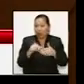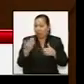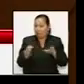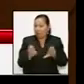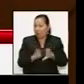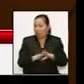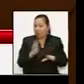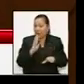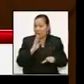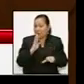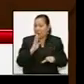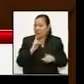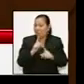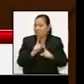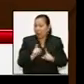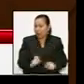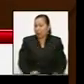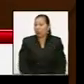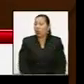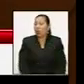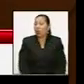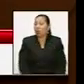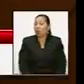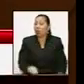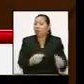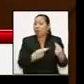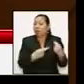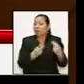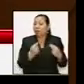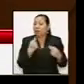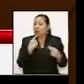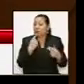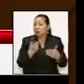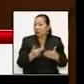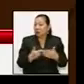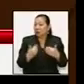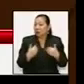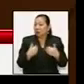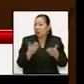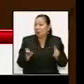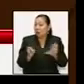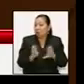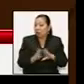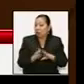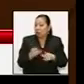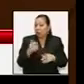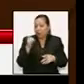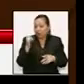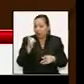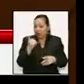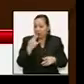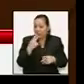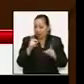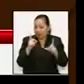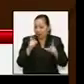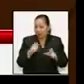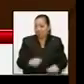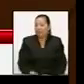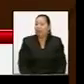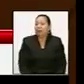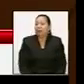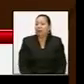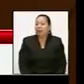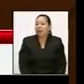nos ha mencionado. Yo le pregunté al principio cuál ha sido su rol. Y dicho, yo solamente estaba en la puerta, pero resulta que usted estaba grabando. Ahí está la foto. A